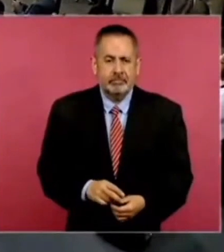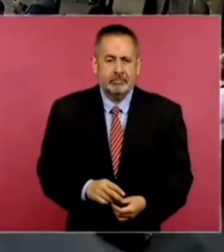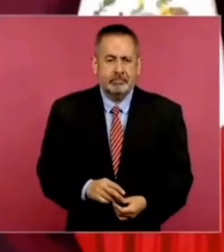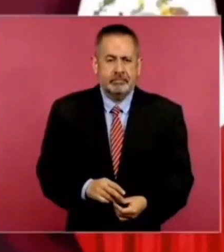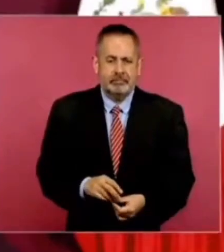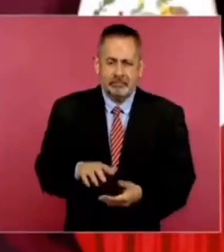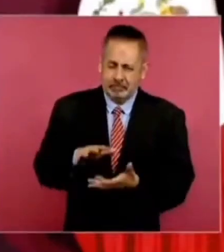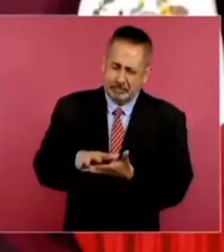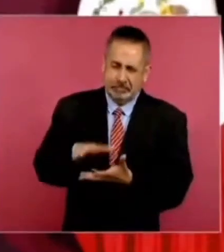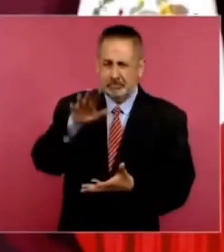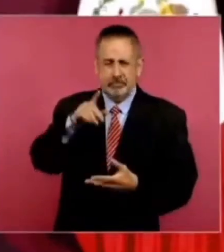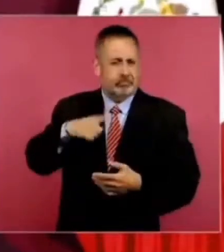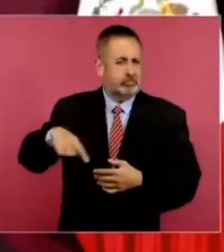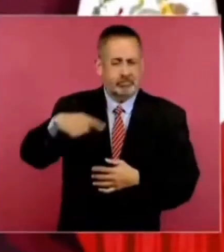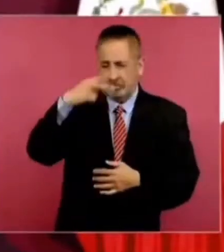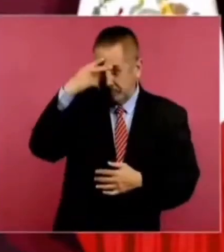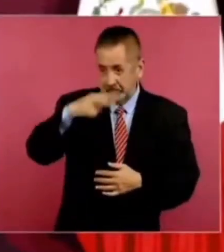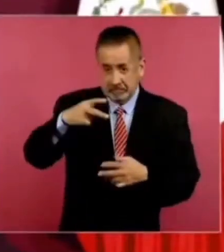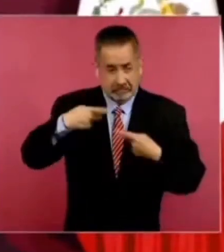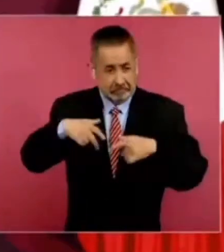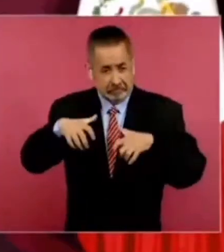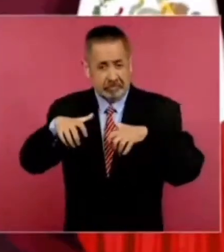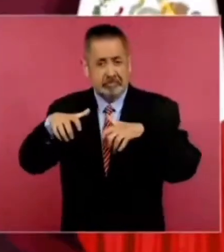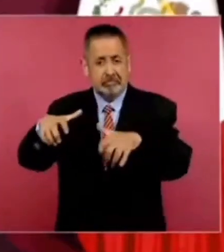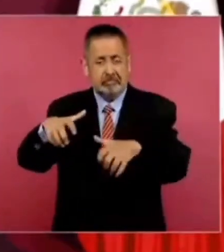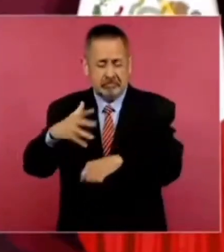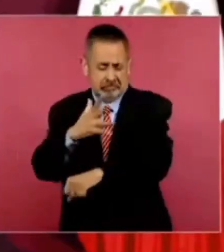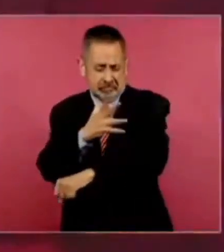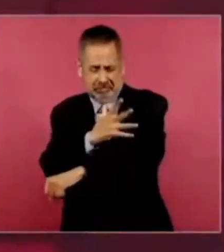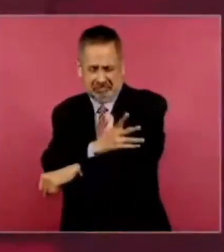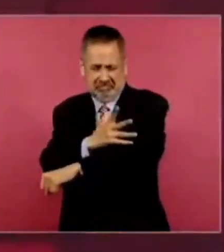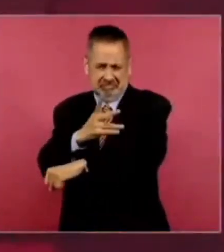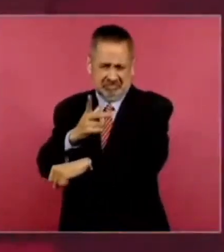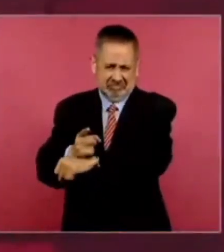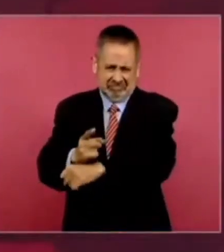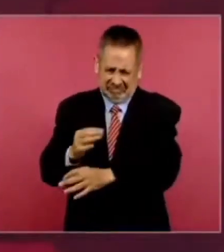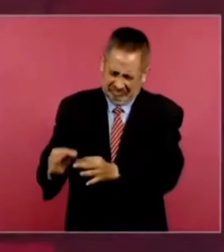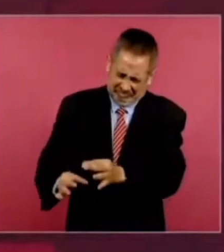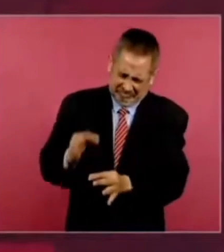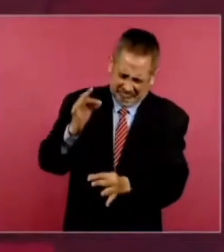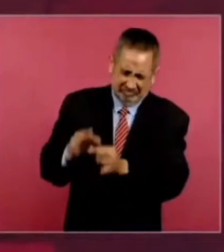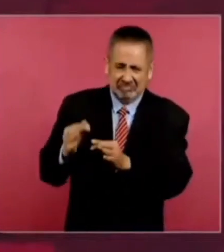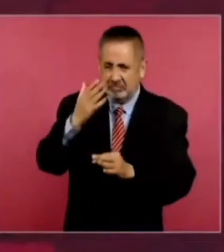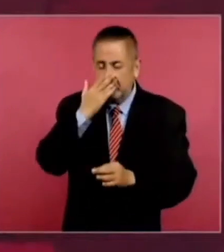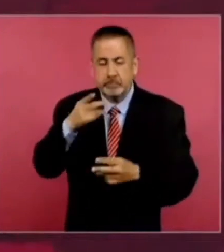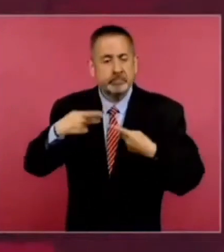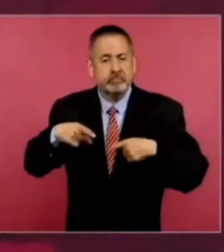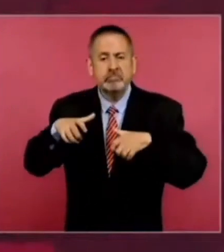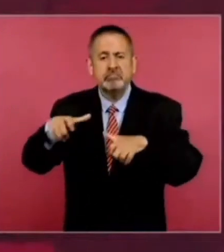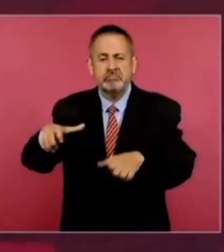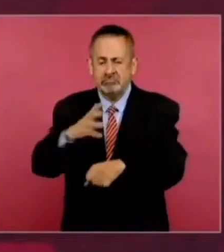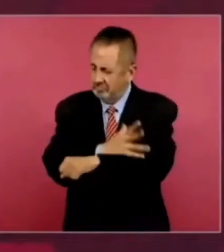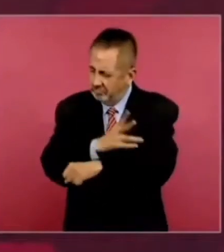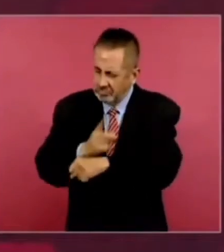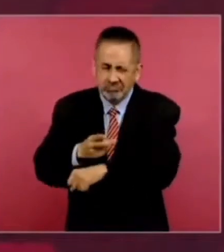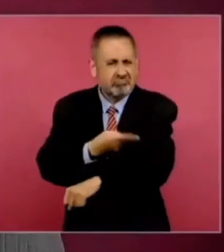La mayor riqueza de México es la honestidad de su pueblo.